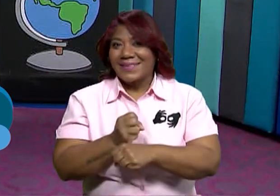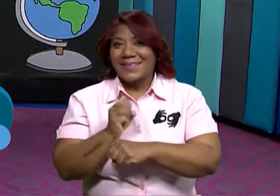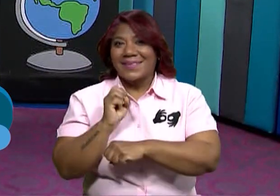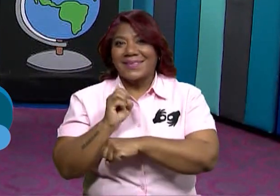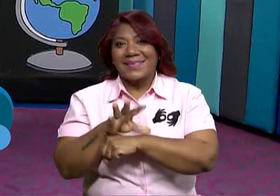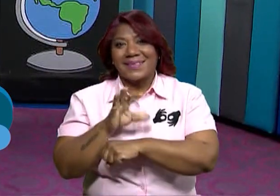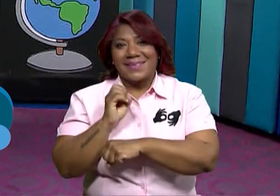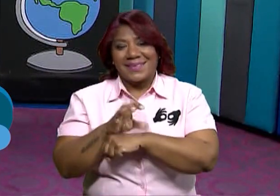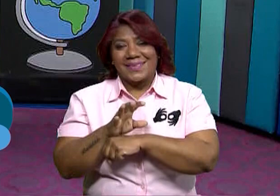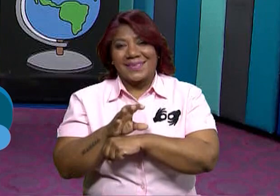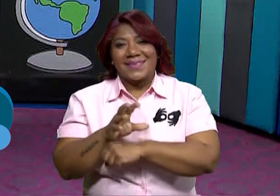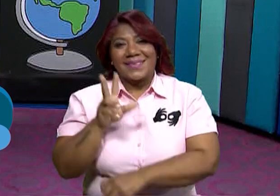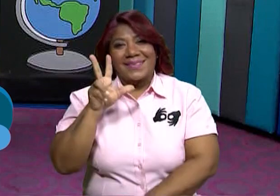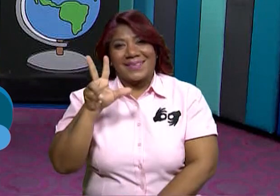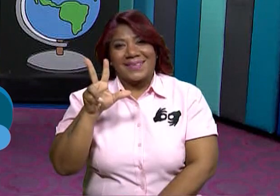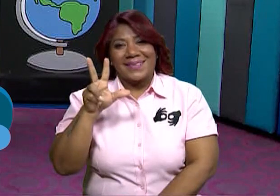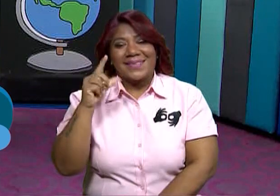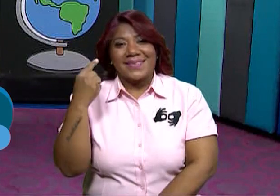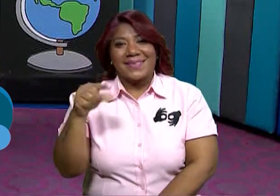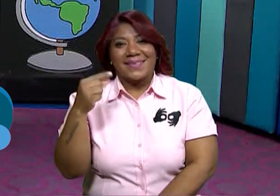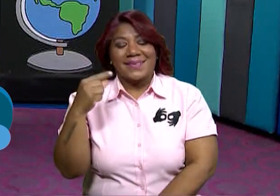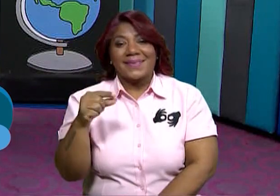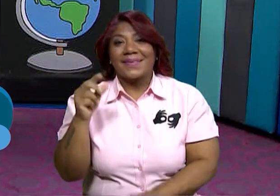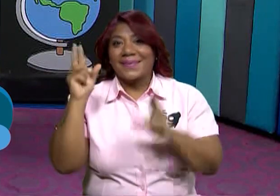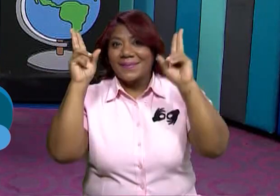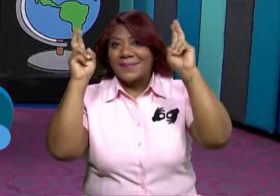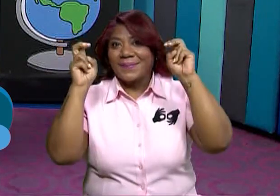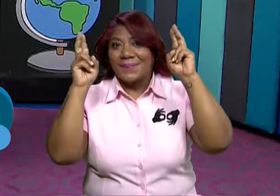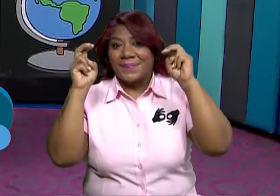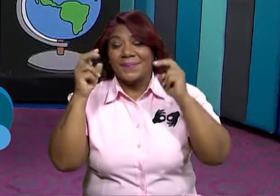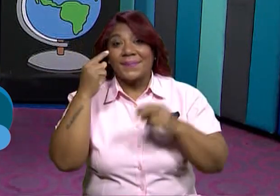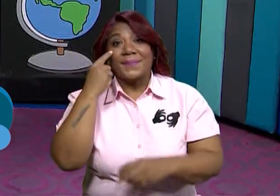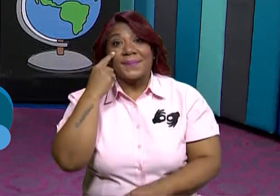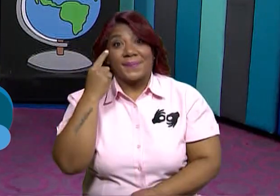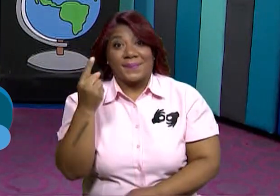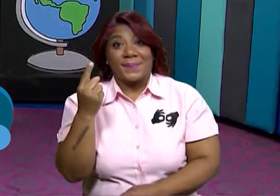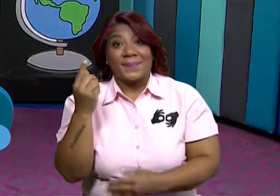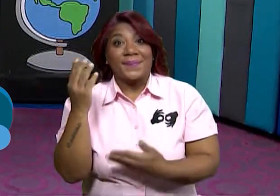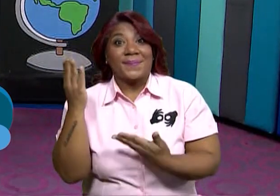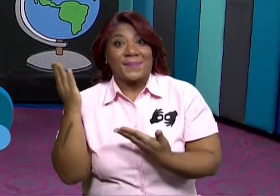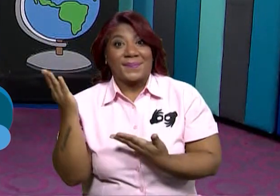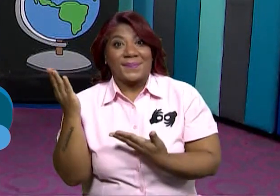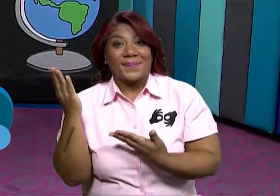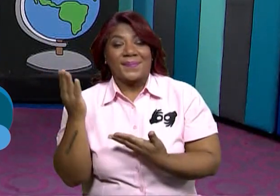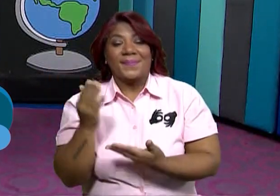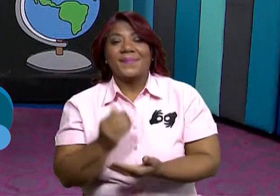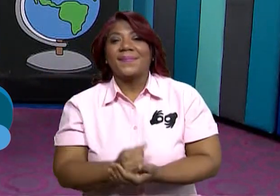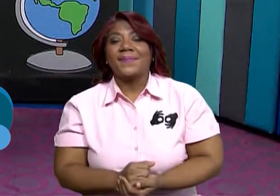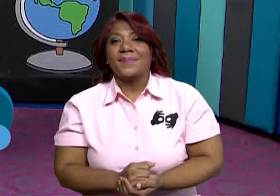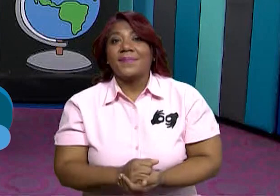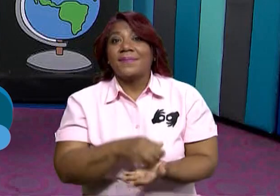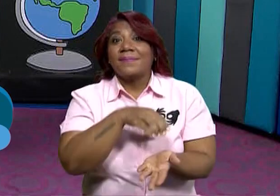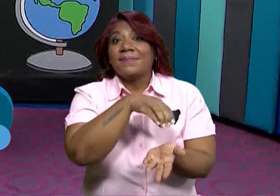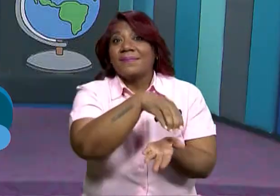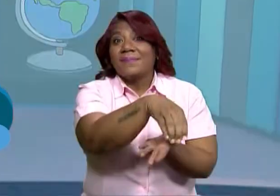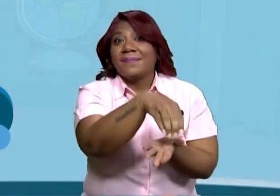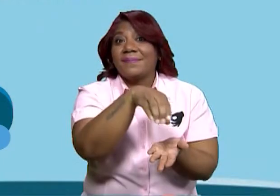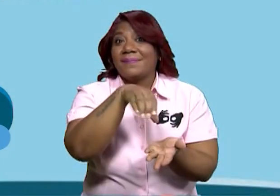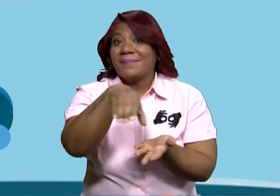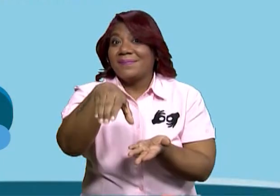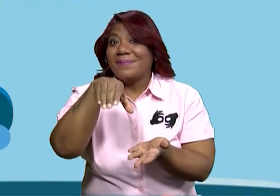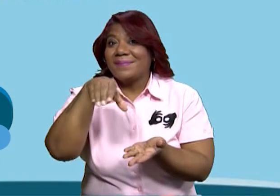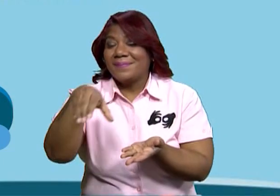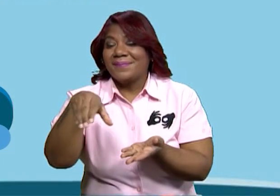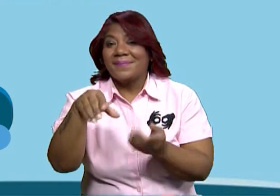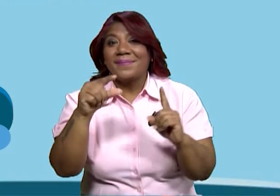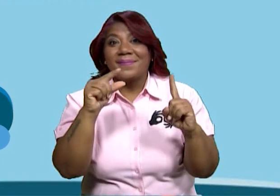ajustes razonables de tercer grado con el tema que nos corresponde, que es clasificación de las